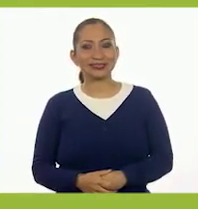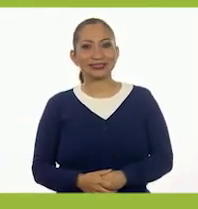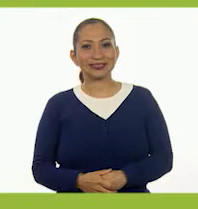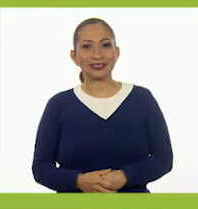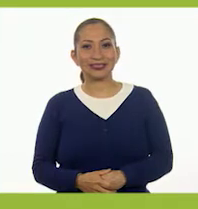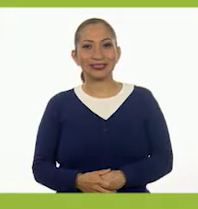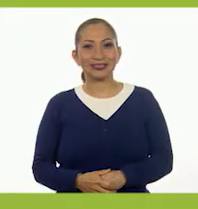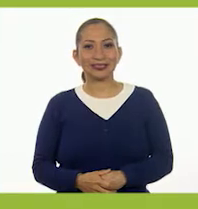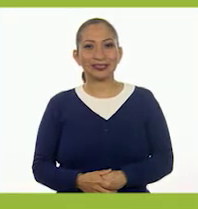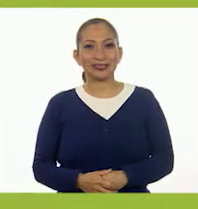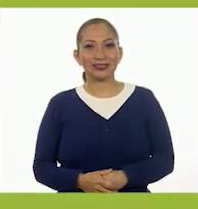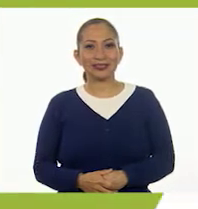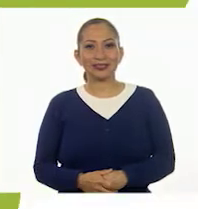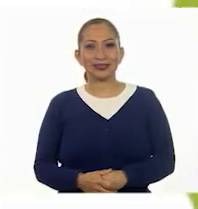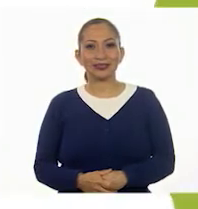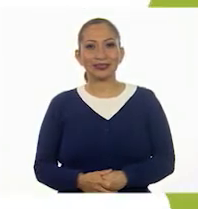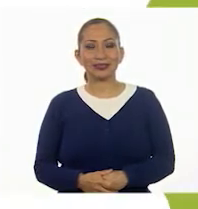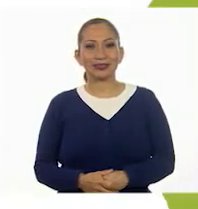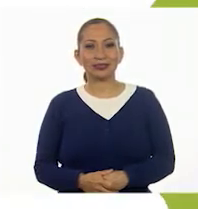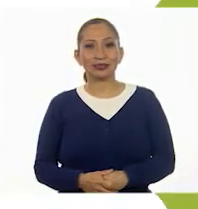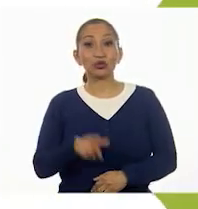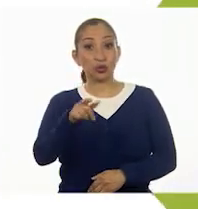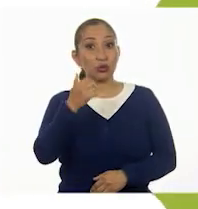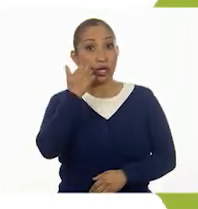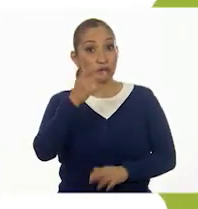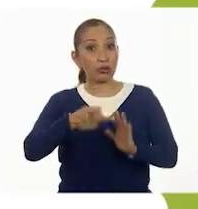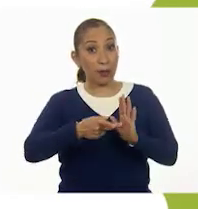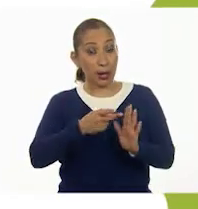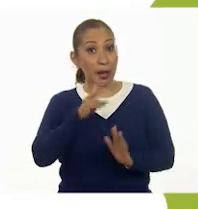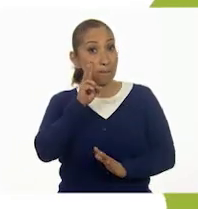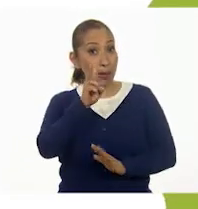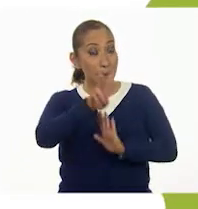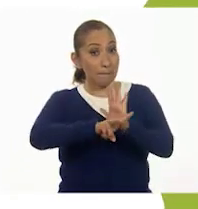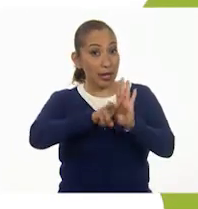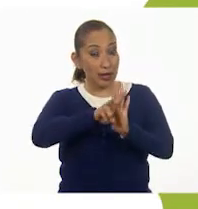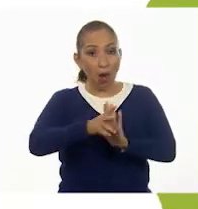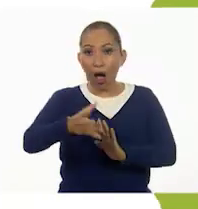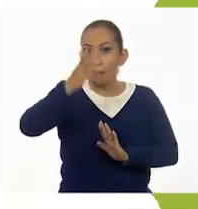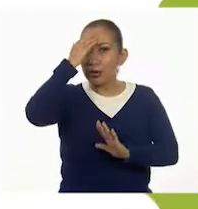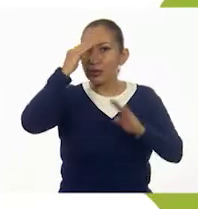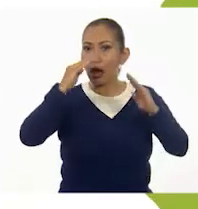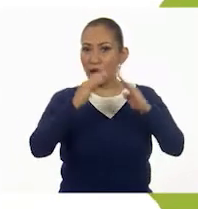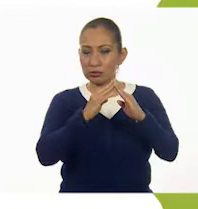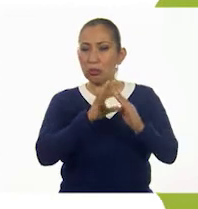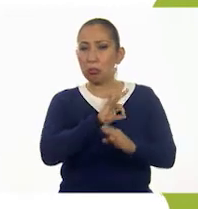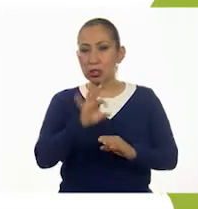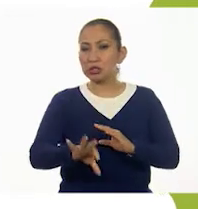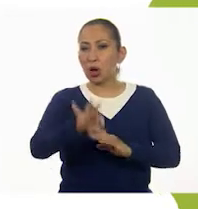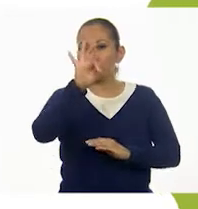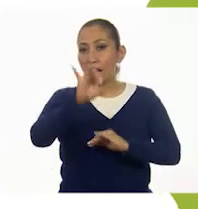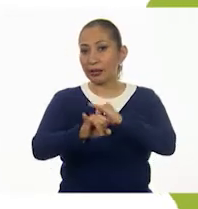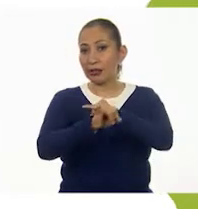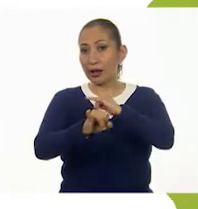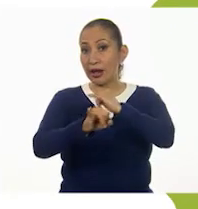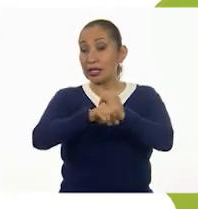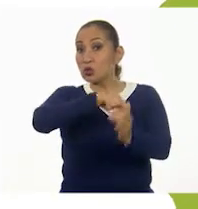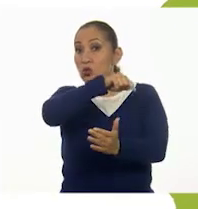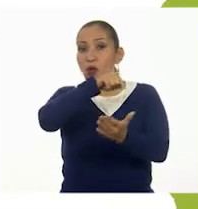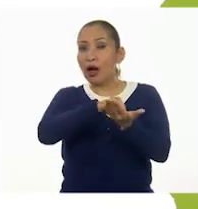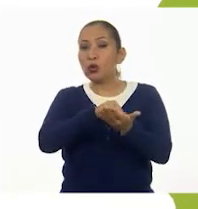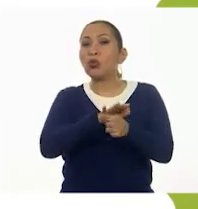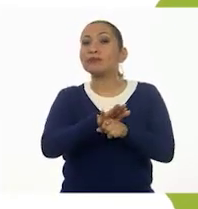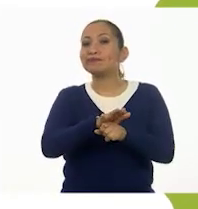55-36-01-87-20 con 30 líneas. Si quieres volver a ver los programas de Aprende en Casa, los puedes encontrar en la siguiente